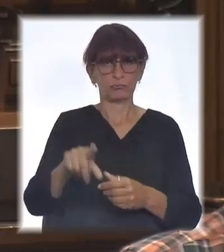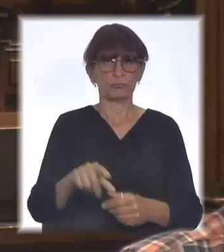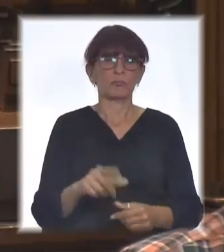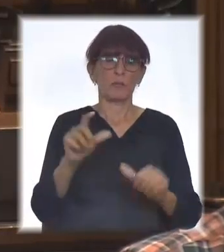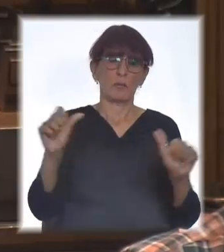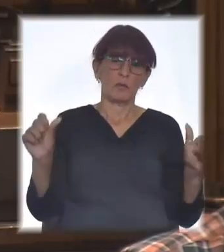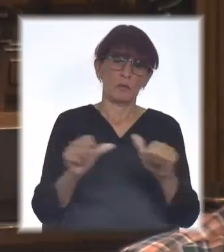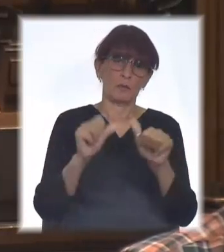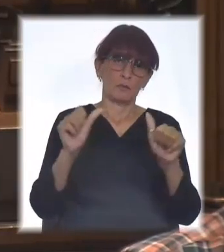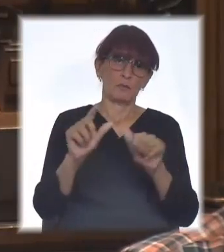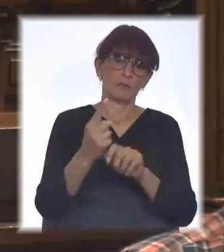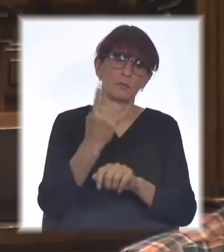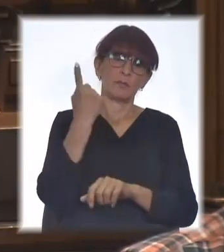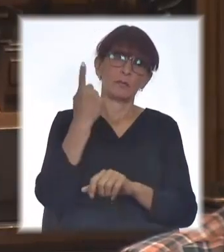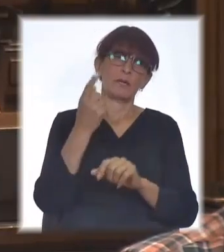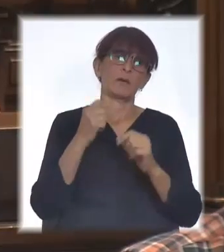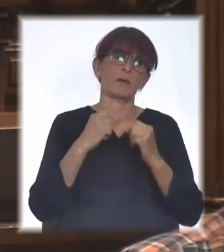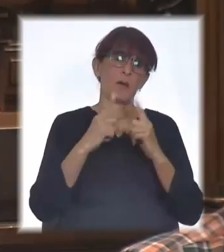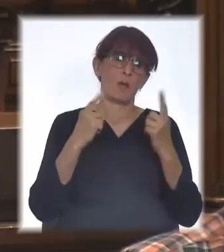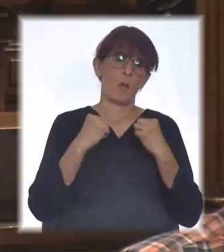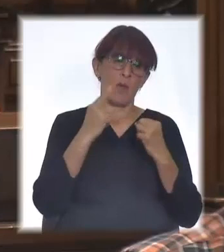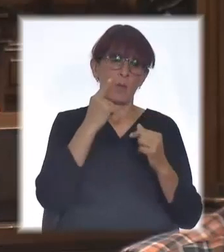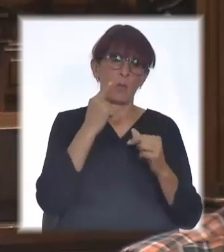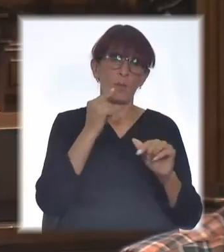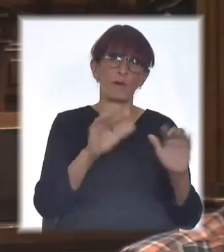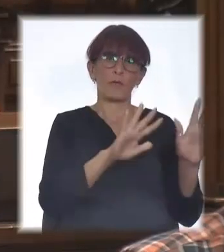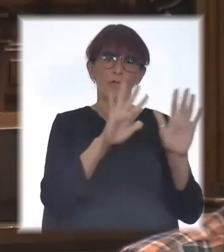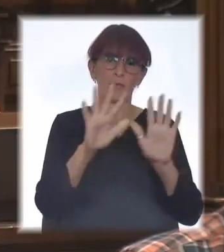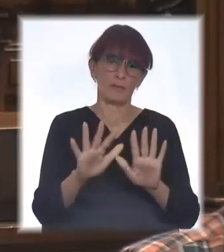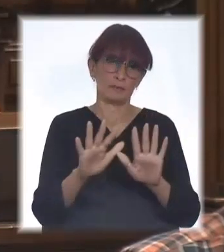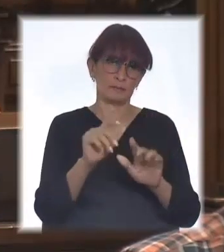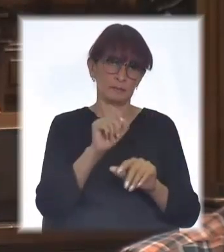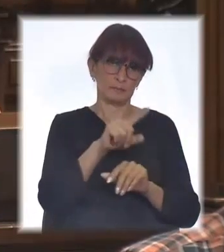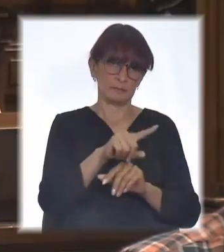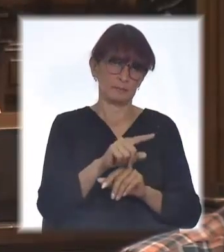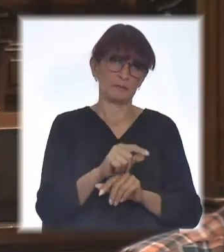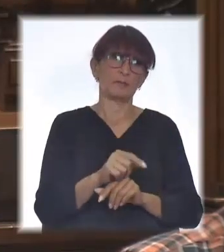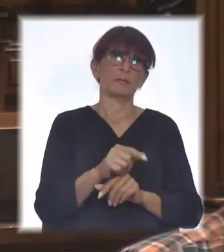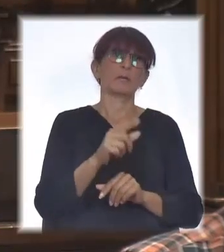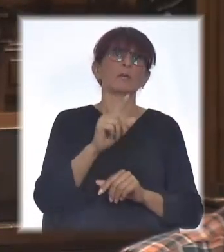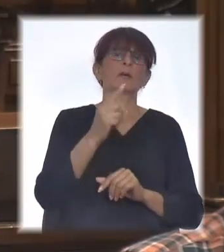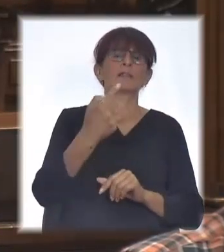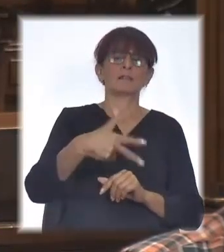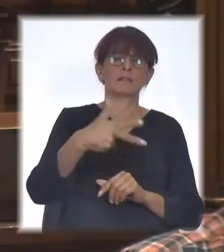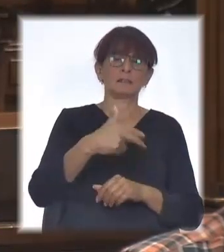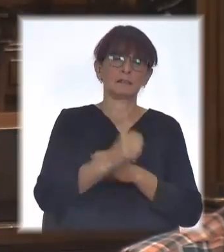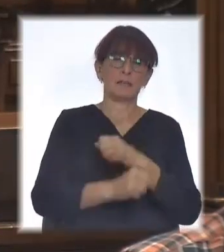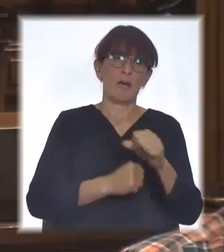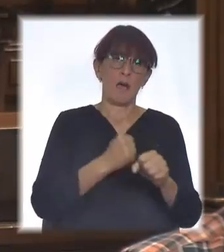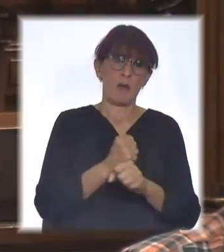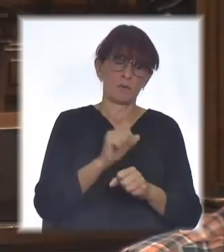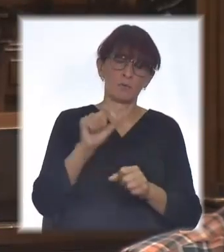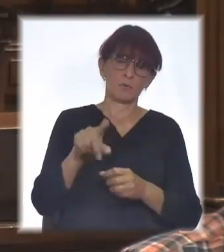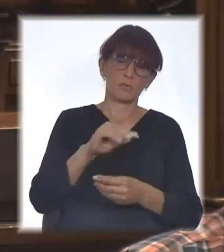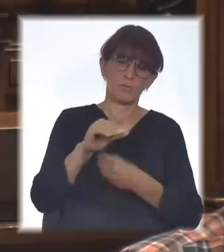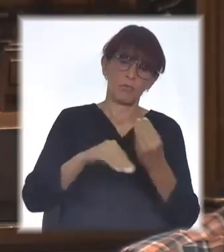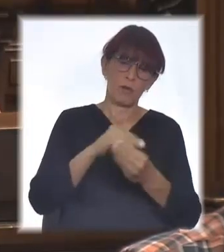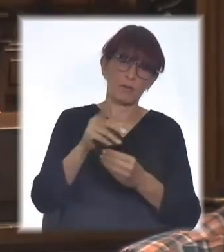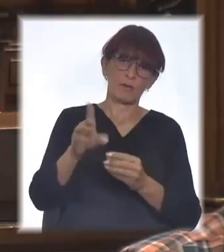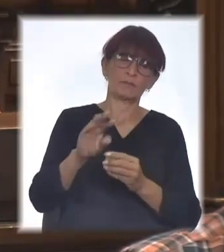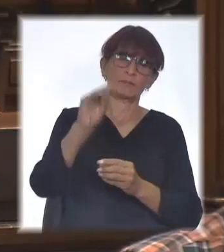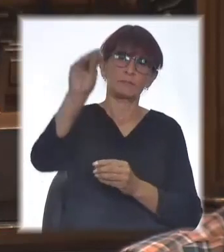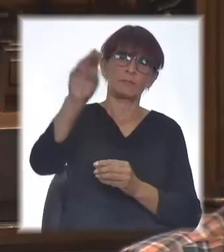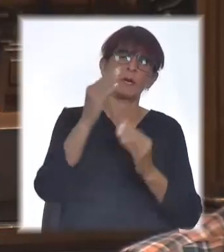realizó sus primeros años escolares en la escuela número 10 ser básico con 13 años su familia lo manda a